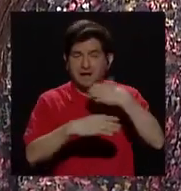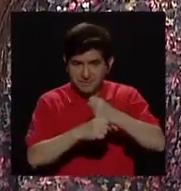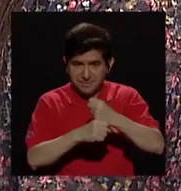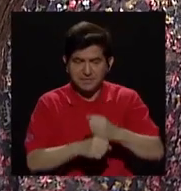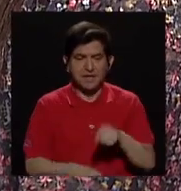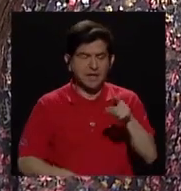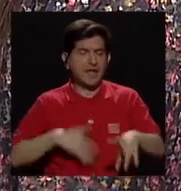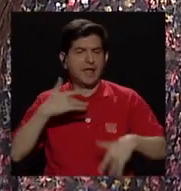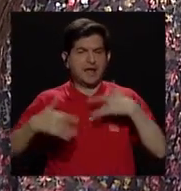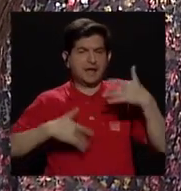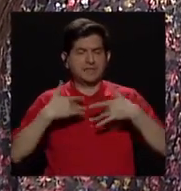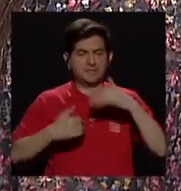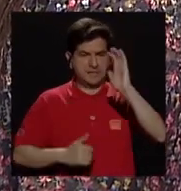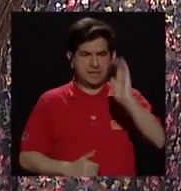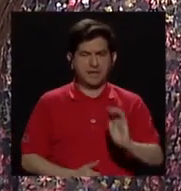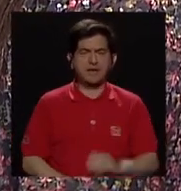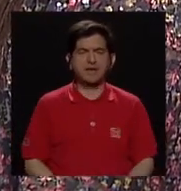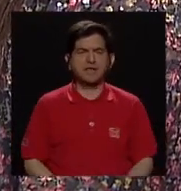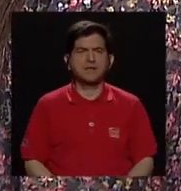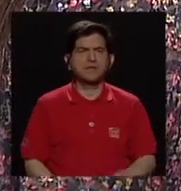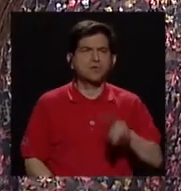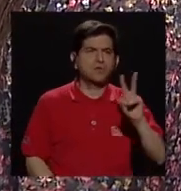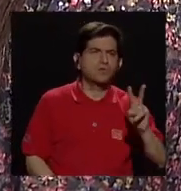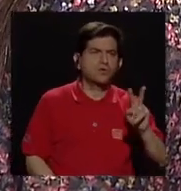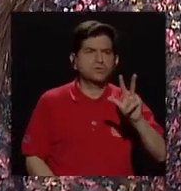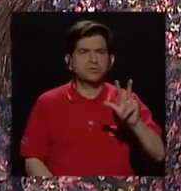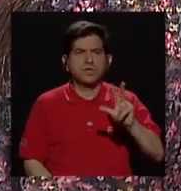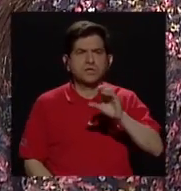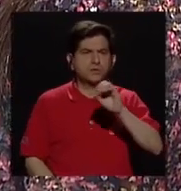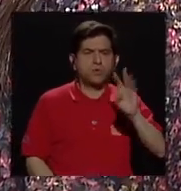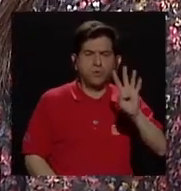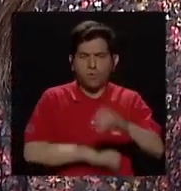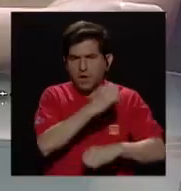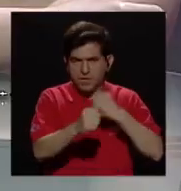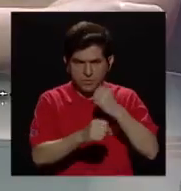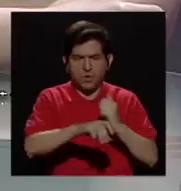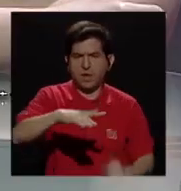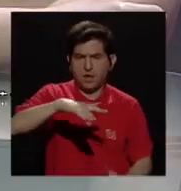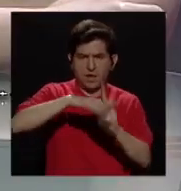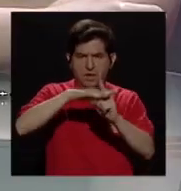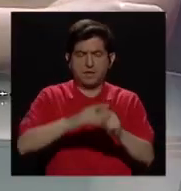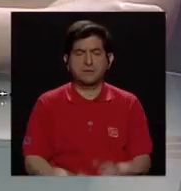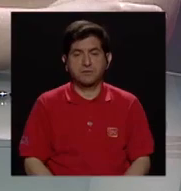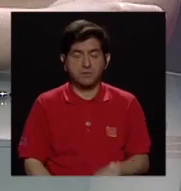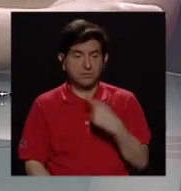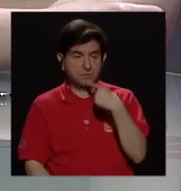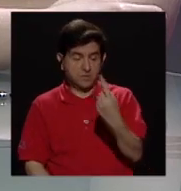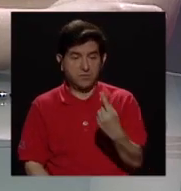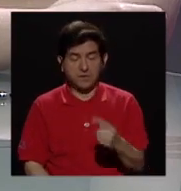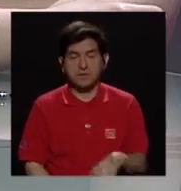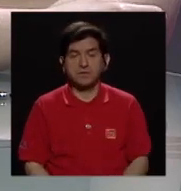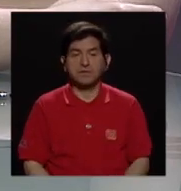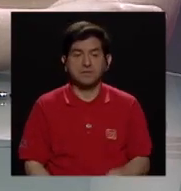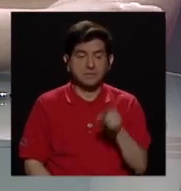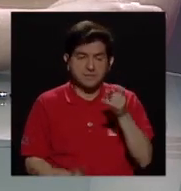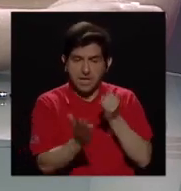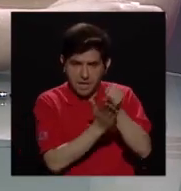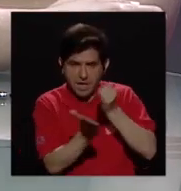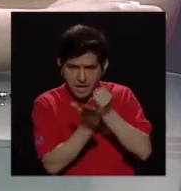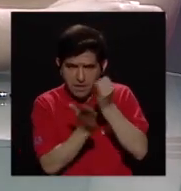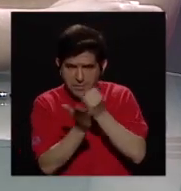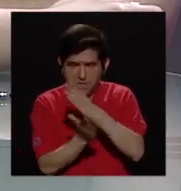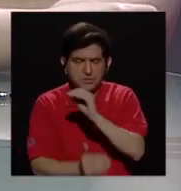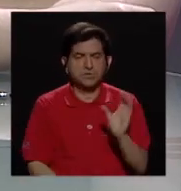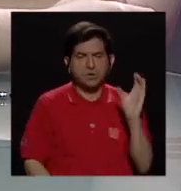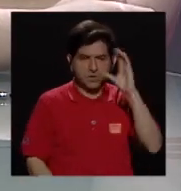ese niño o esa niña se da entre los 2, 3 o 4 años, según lo que nos dice la investigación y lo